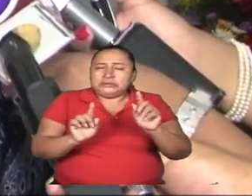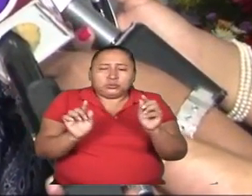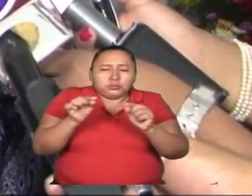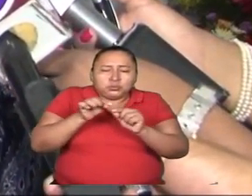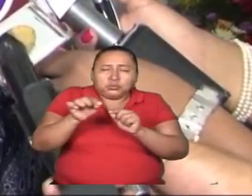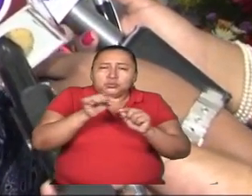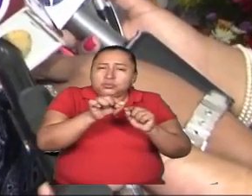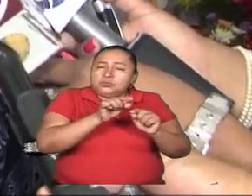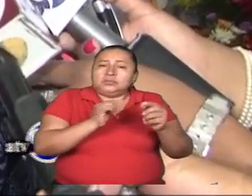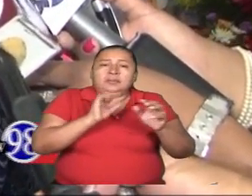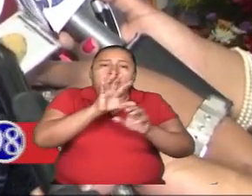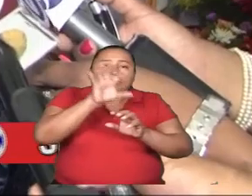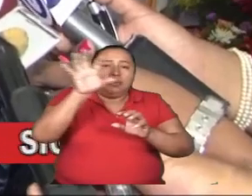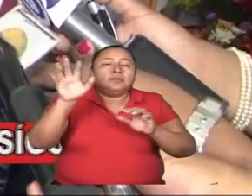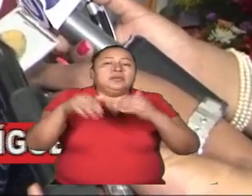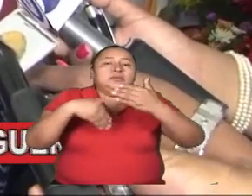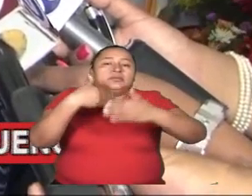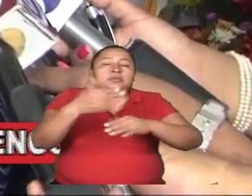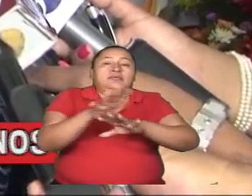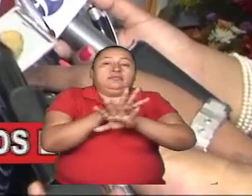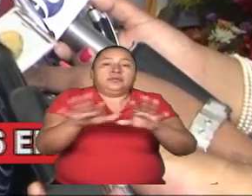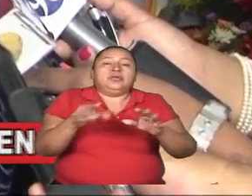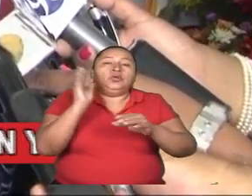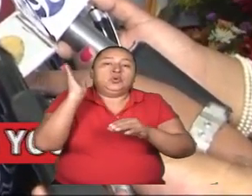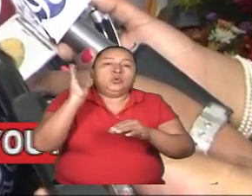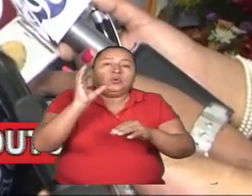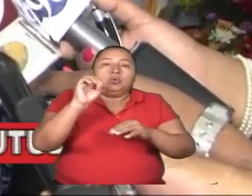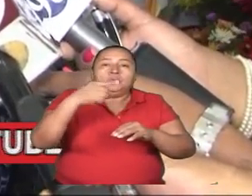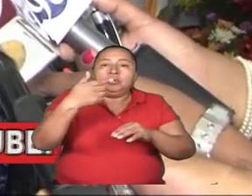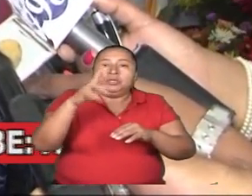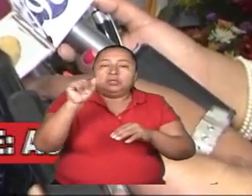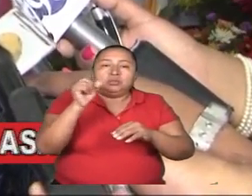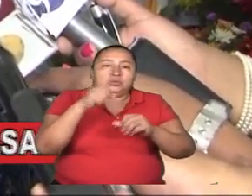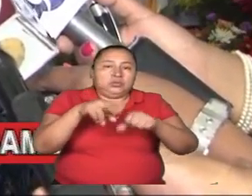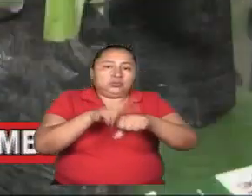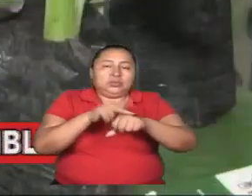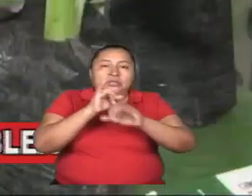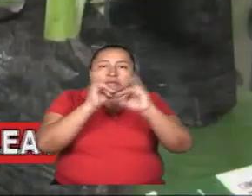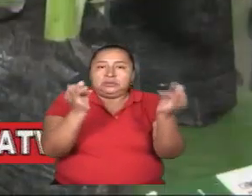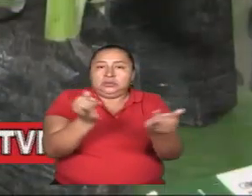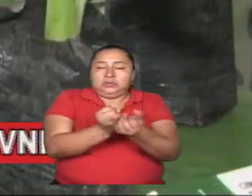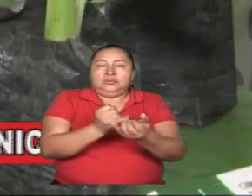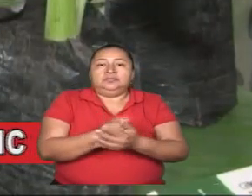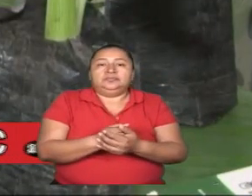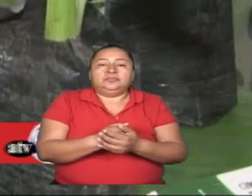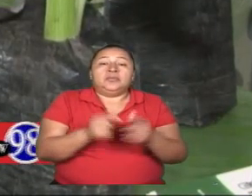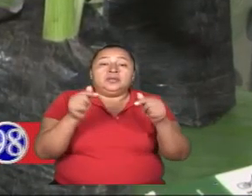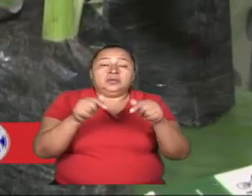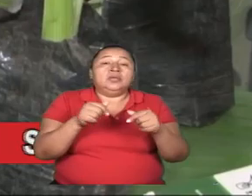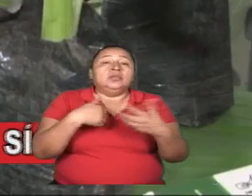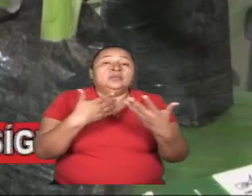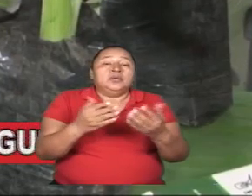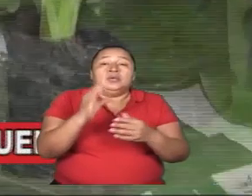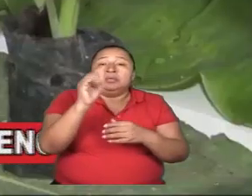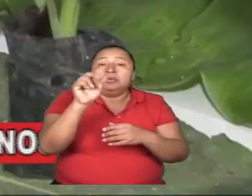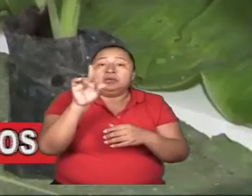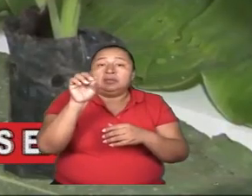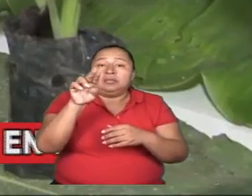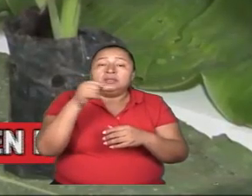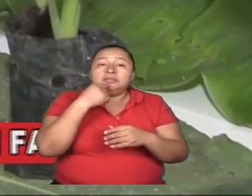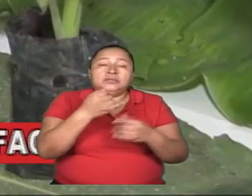municipales, departamentales y terminamos con congresos internacionales, nacionales, aquí. Además, Cárdenas explicó que el